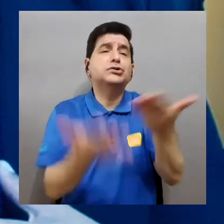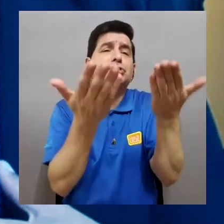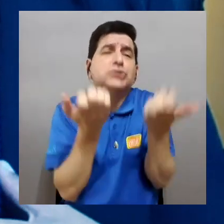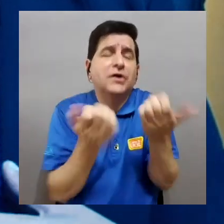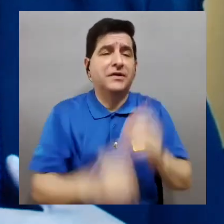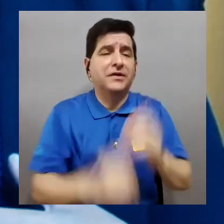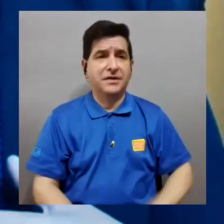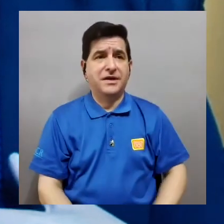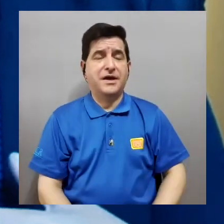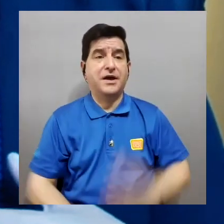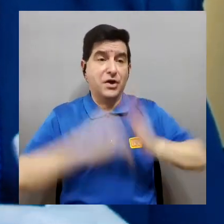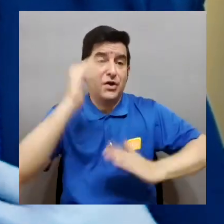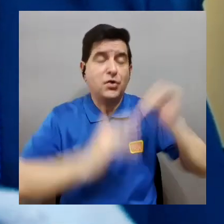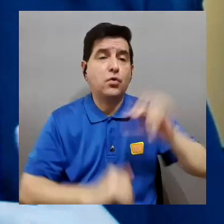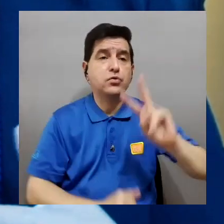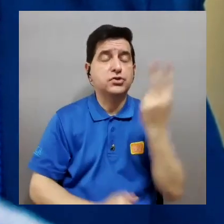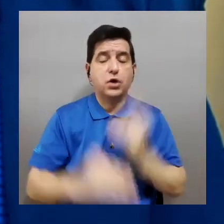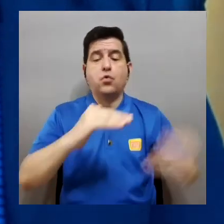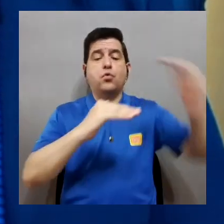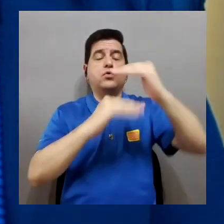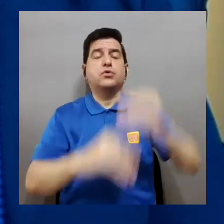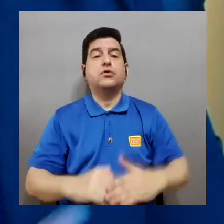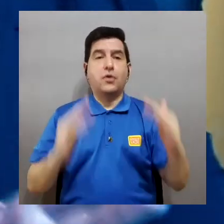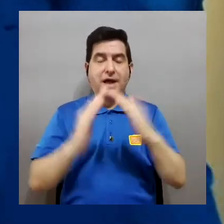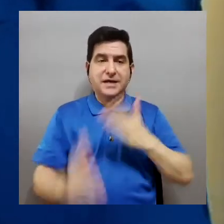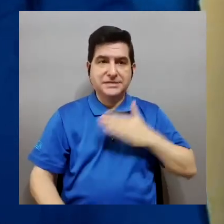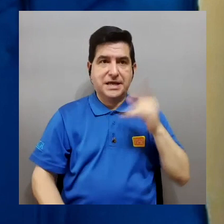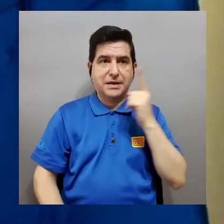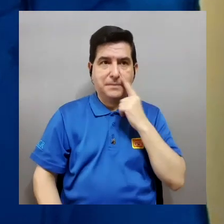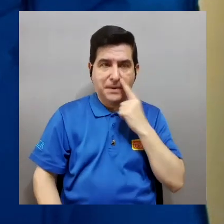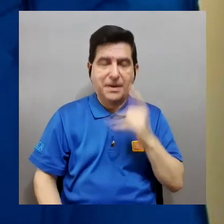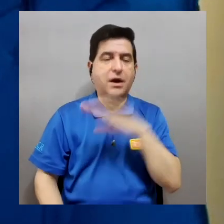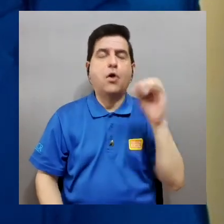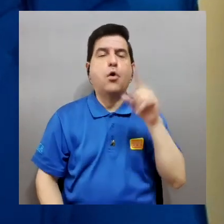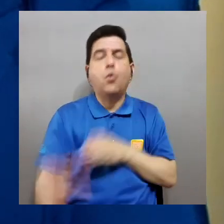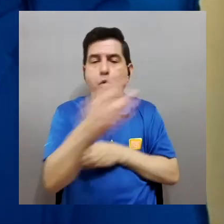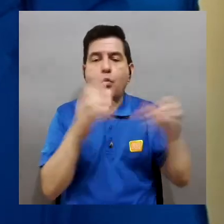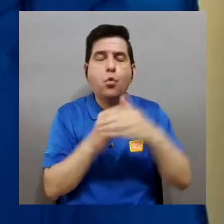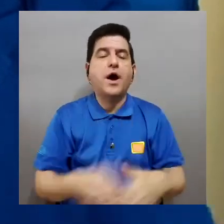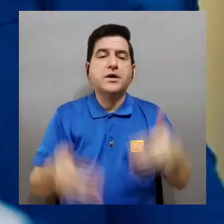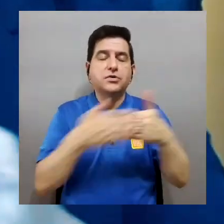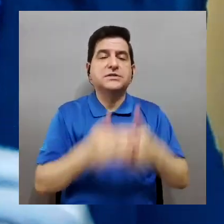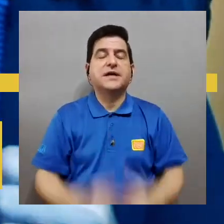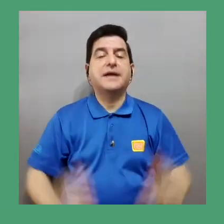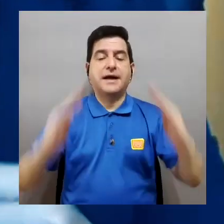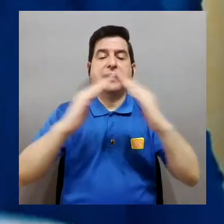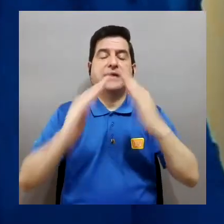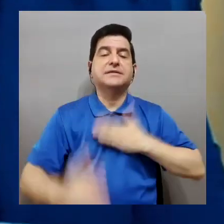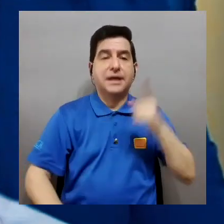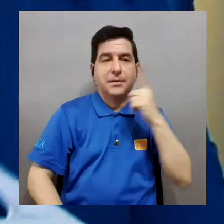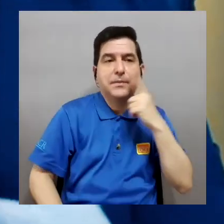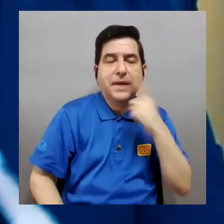quiero construir un segundo piso en la casa de mis papás o construirme un cuartito en una esquina de la casa de mis